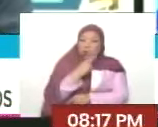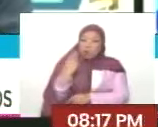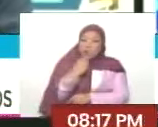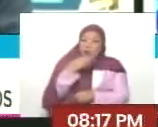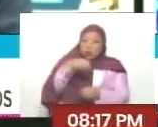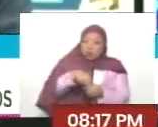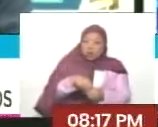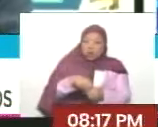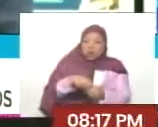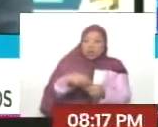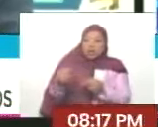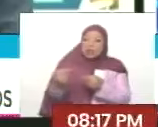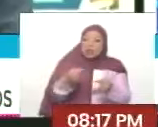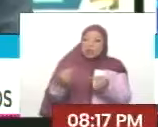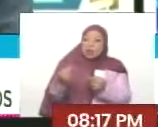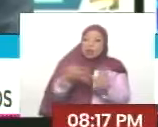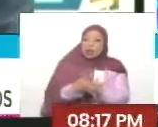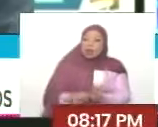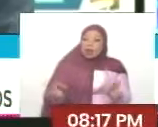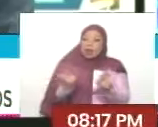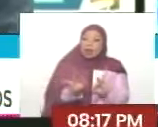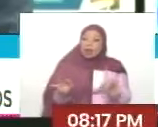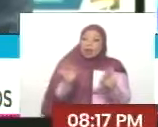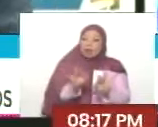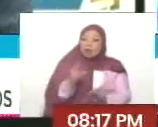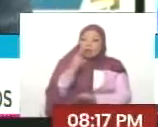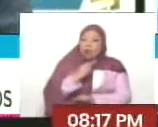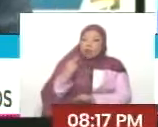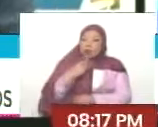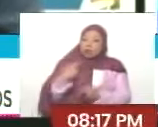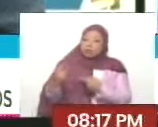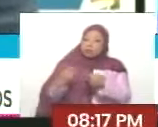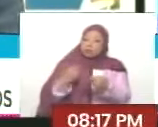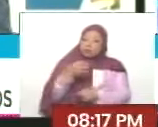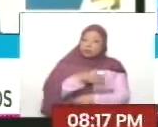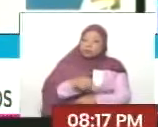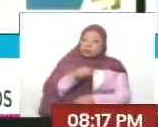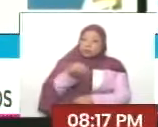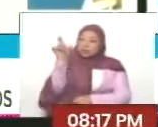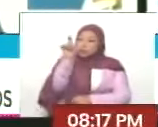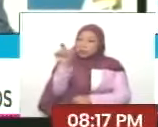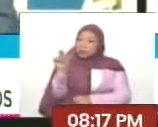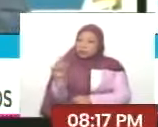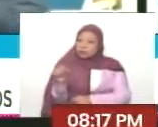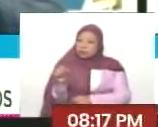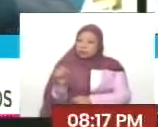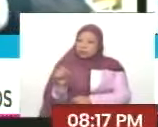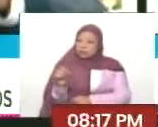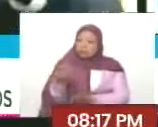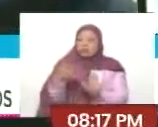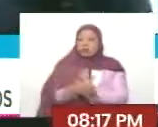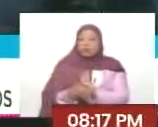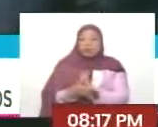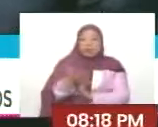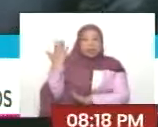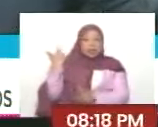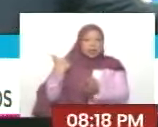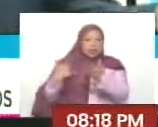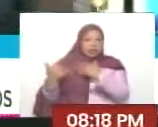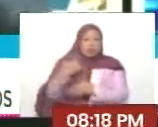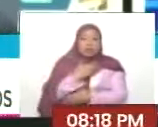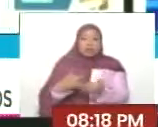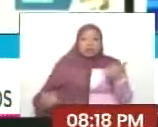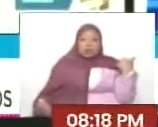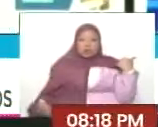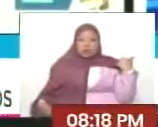entrar a dilucidar ni siquiera la controversia sobre el Esequibo. Esa posición ha quedado desde Isaías Medina